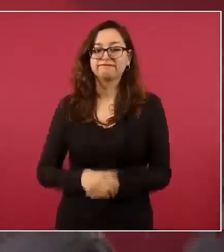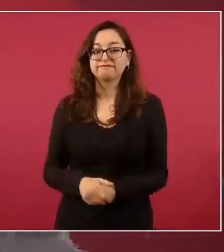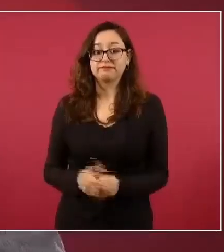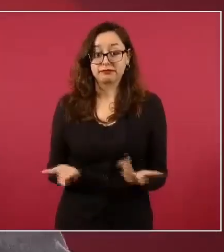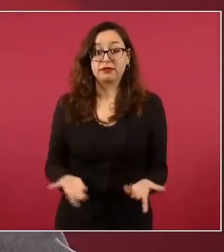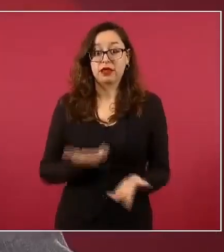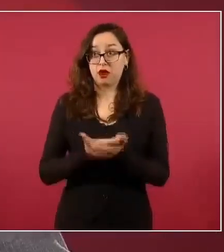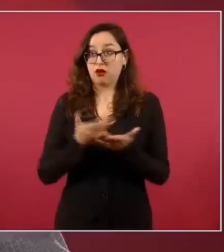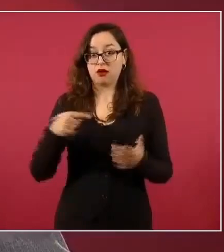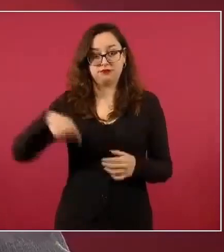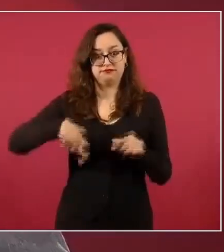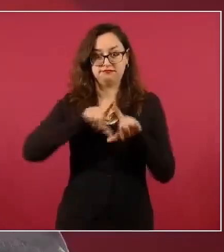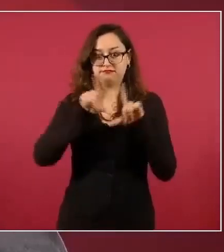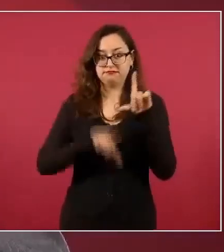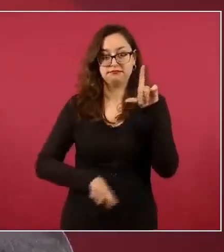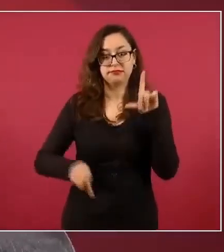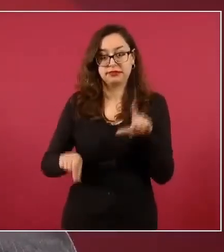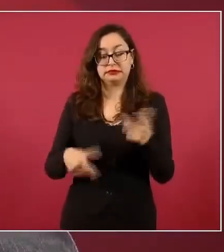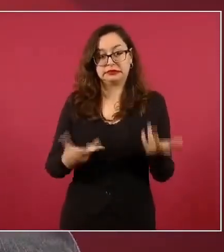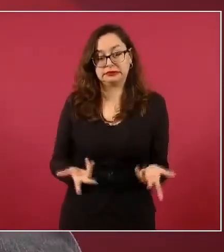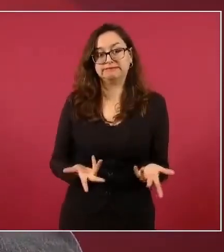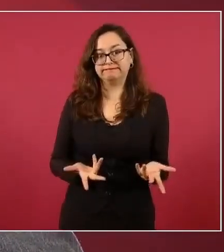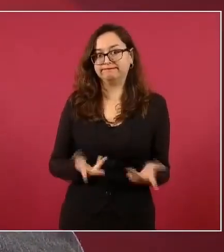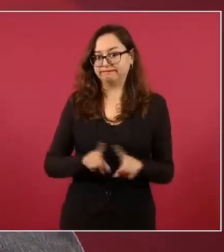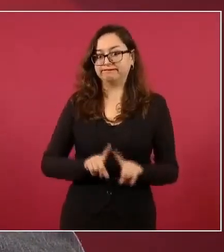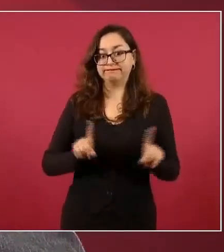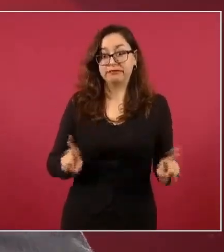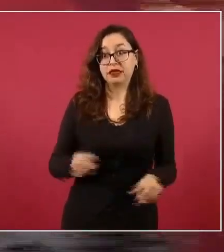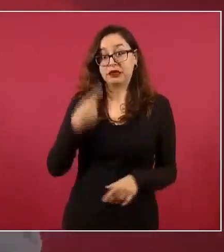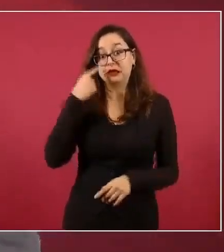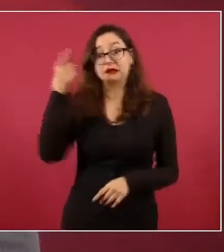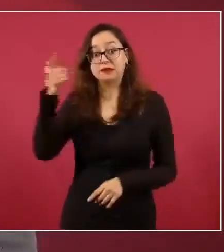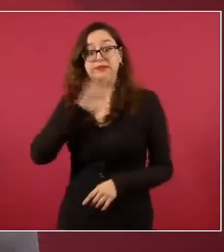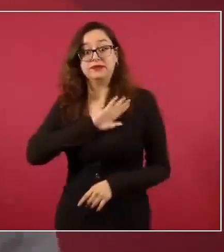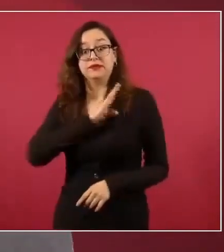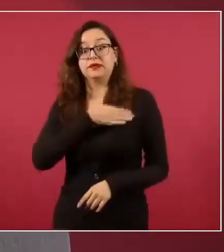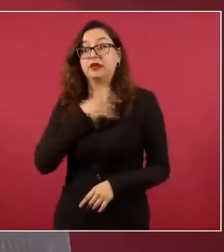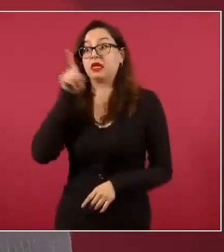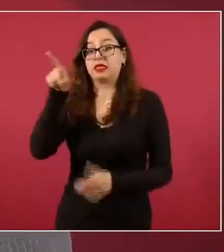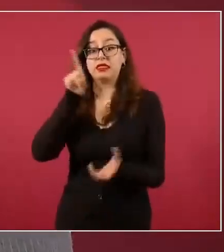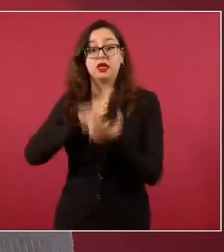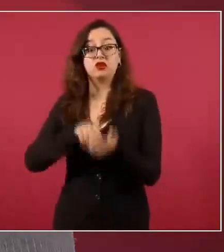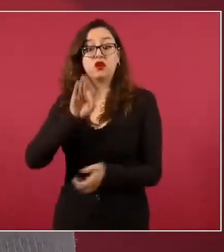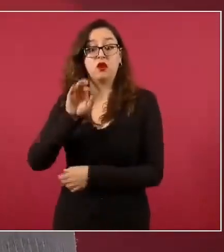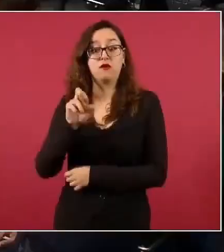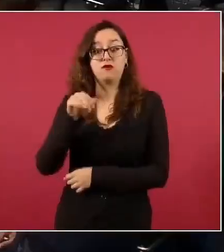Entonces se muere Franco, pero sigue el franquismo